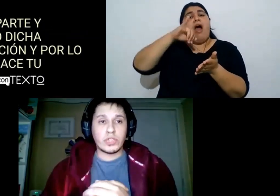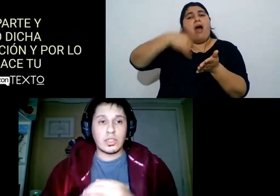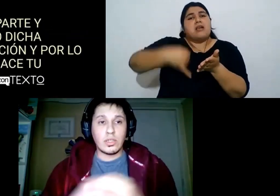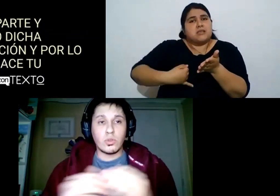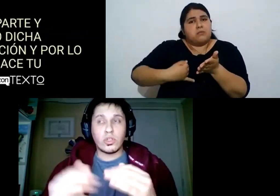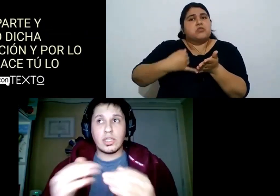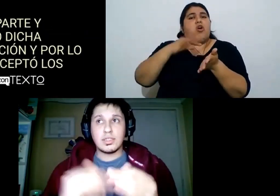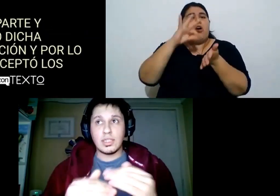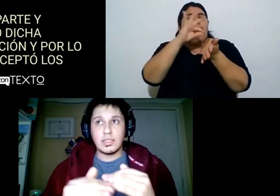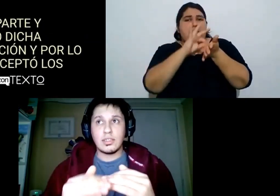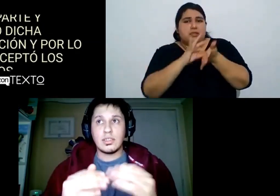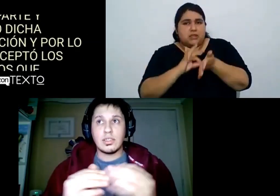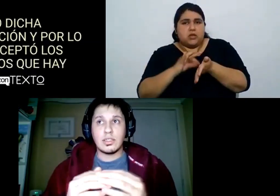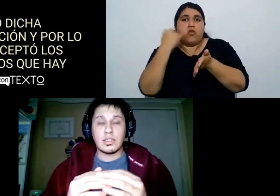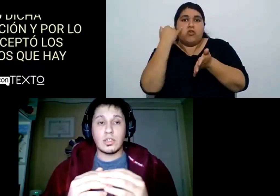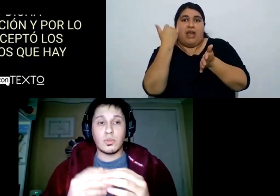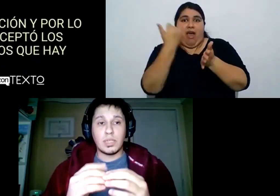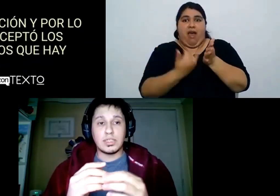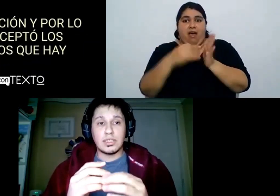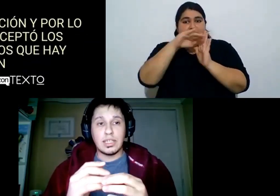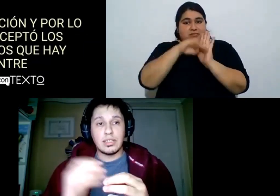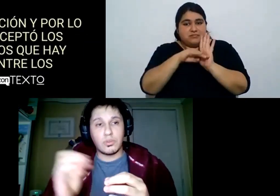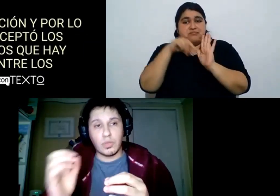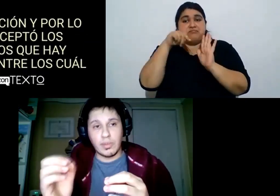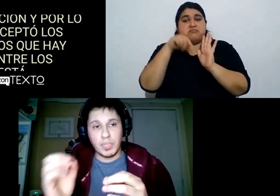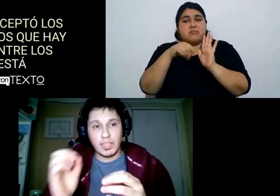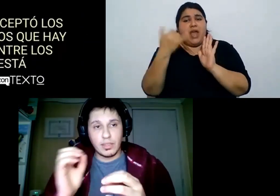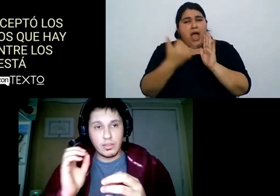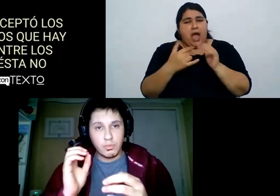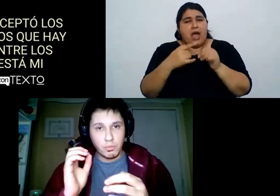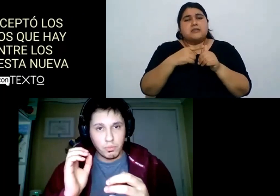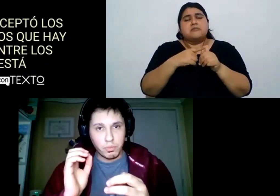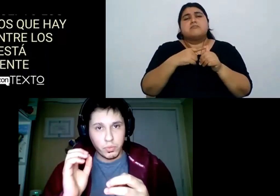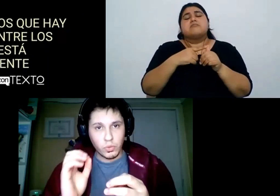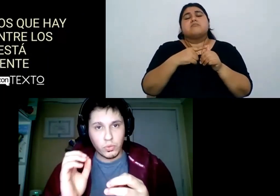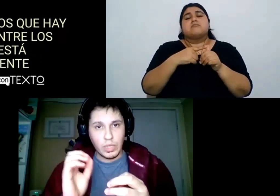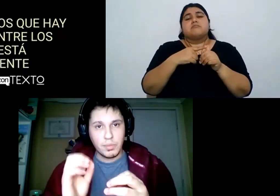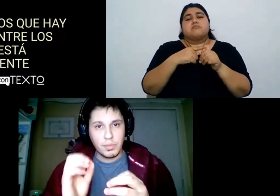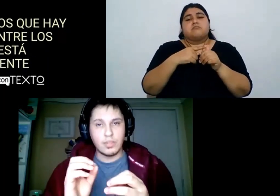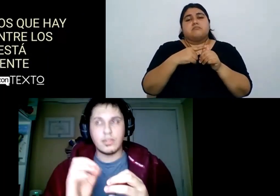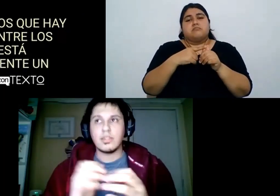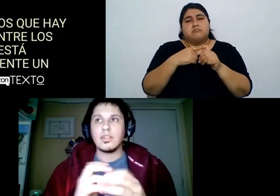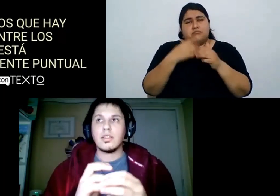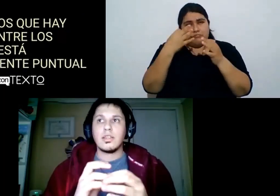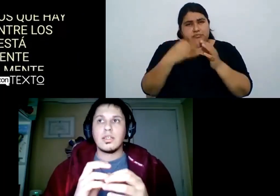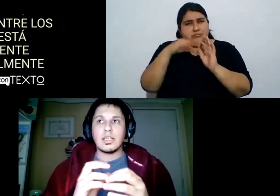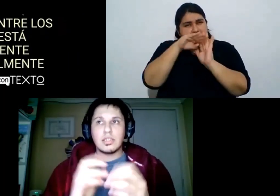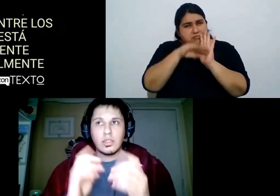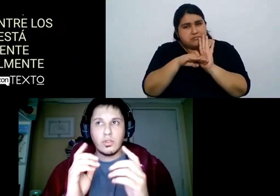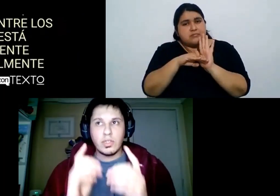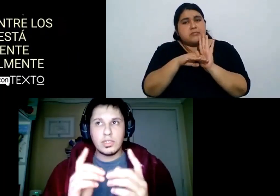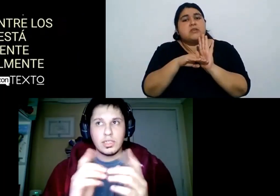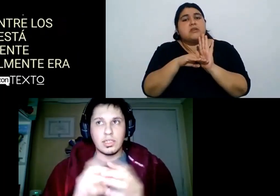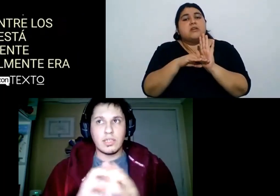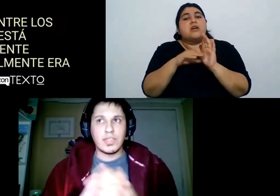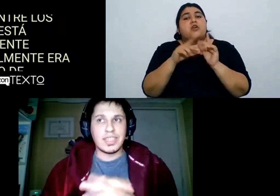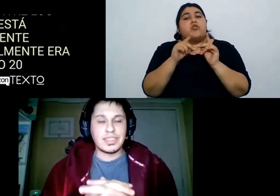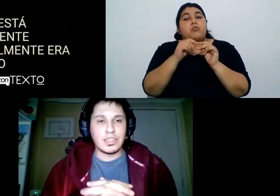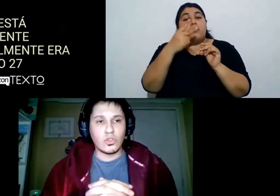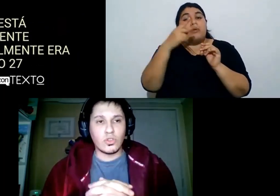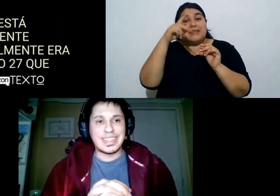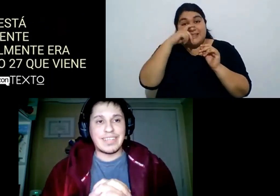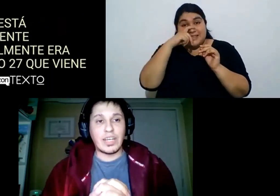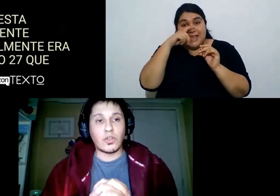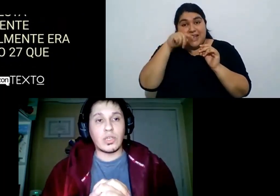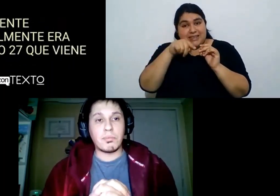los artículos que ahí salen, entre los cuales está nuevamente, puntualmente, el artículo 27, que viene